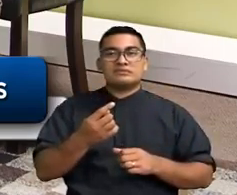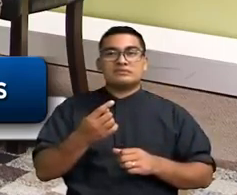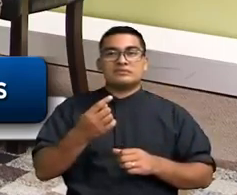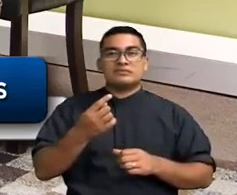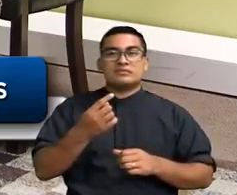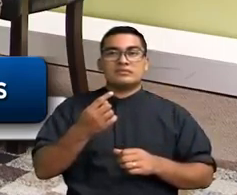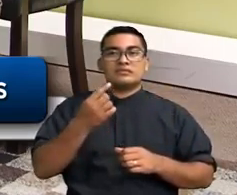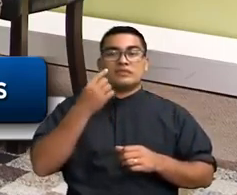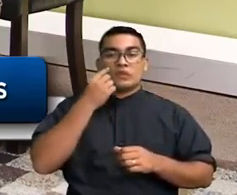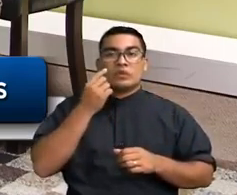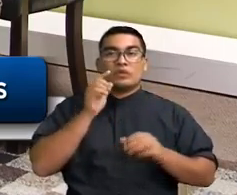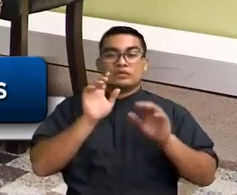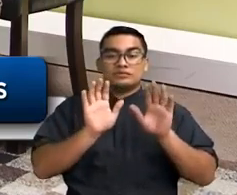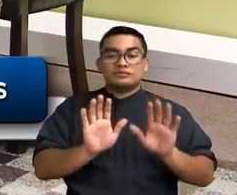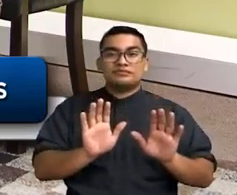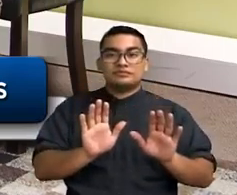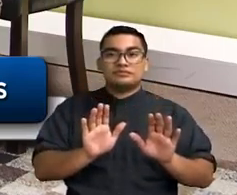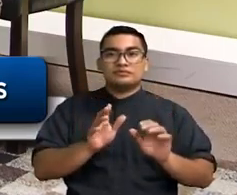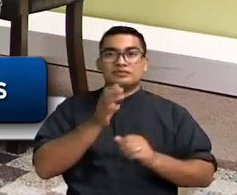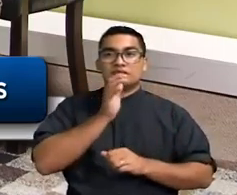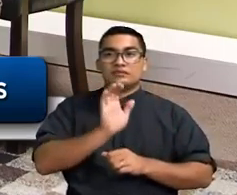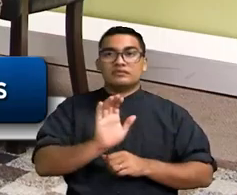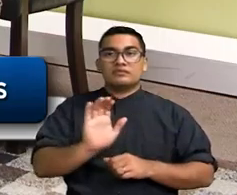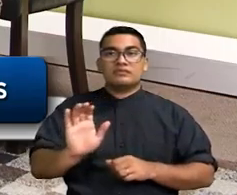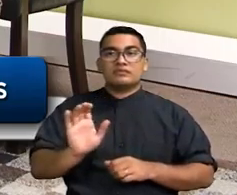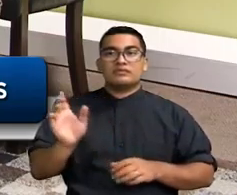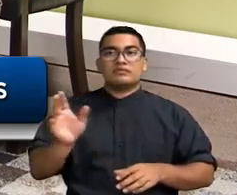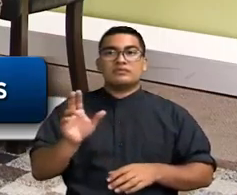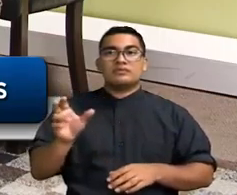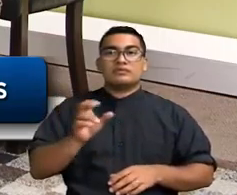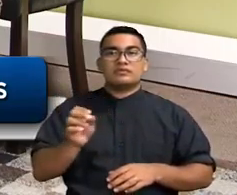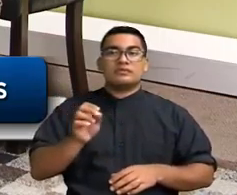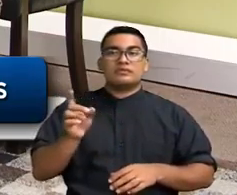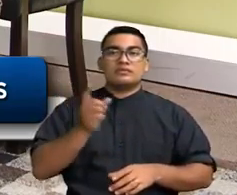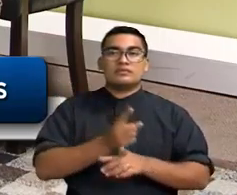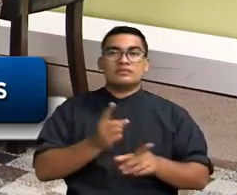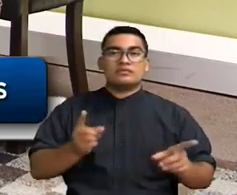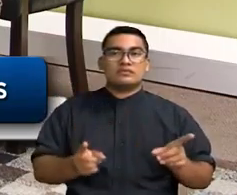niño aproximadamente no debe tener más de una hora